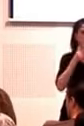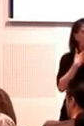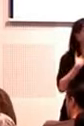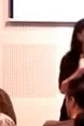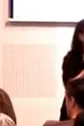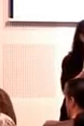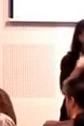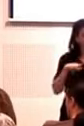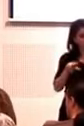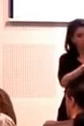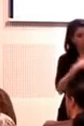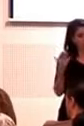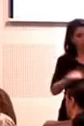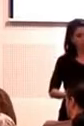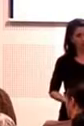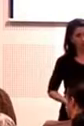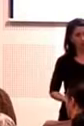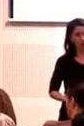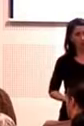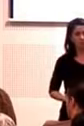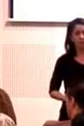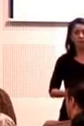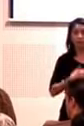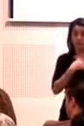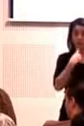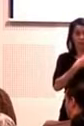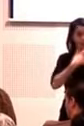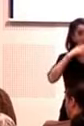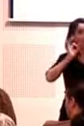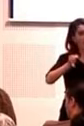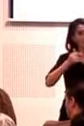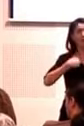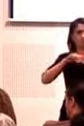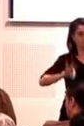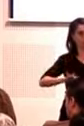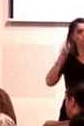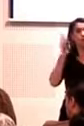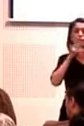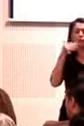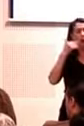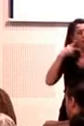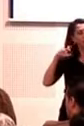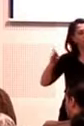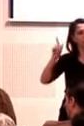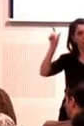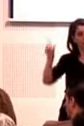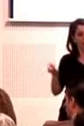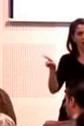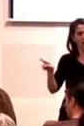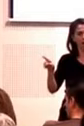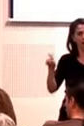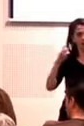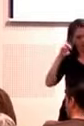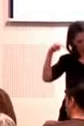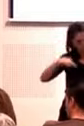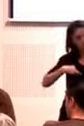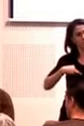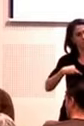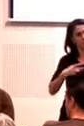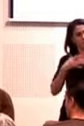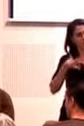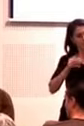pareja. En este caso quiero decir que es verdad que he tenido suerte porque gracias a la pareja que tengo, te hace verte, te hace también